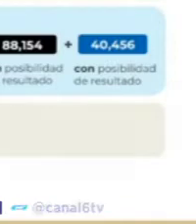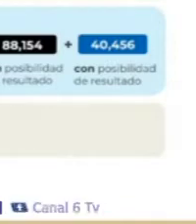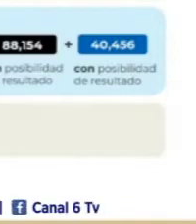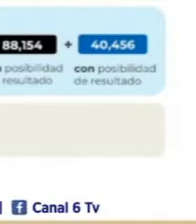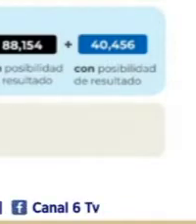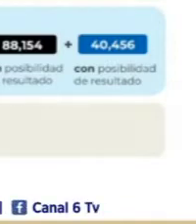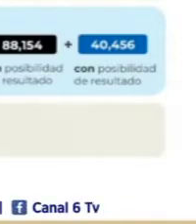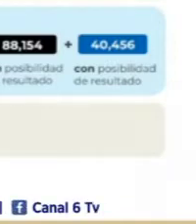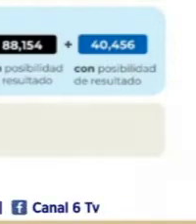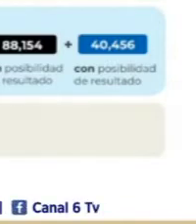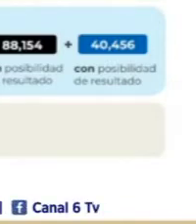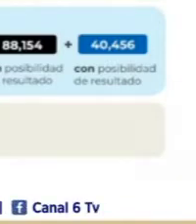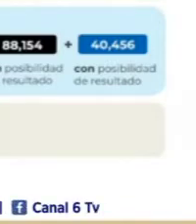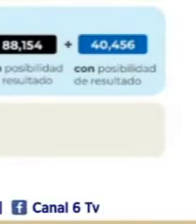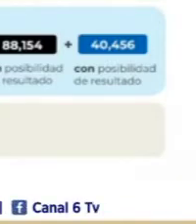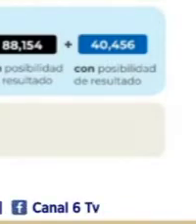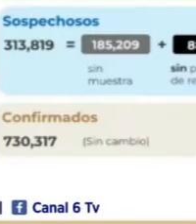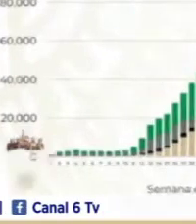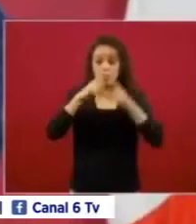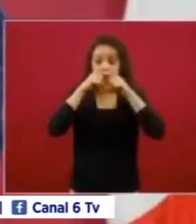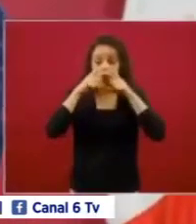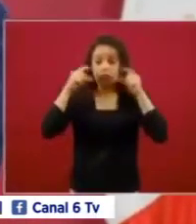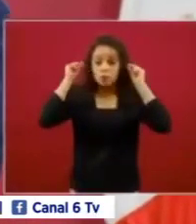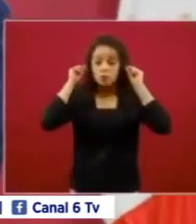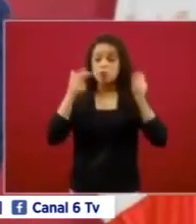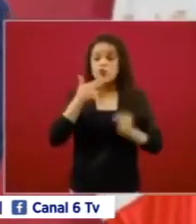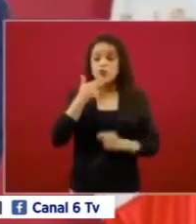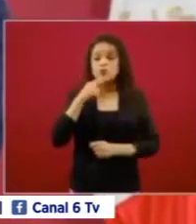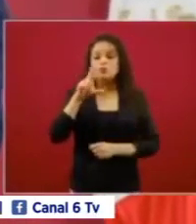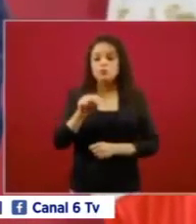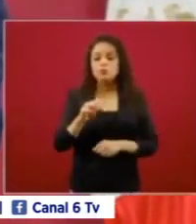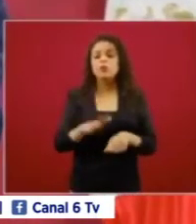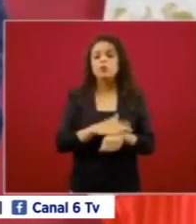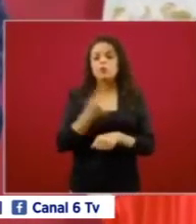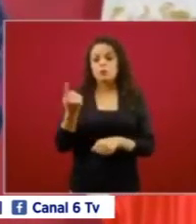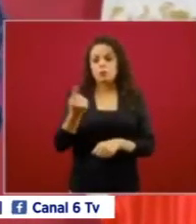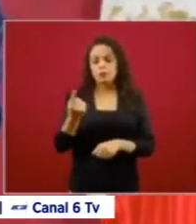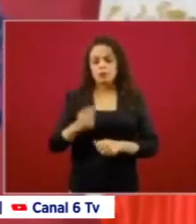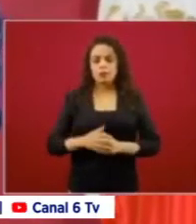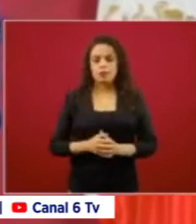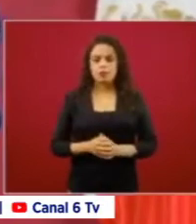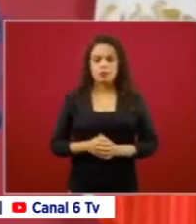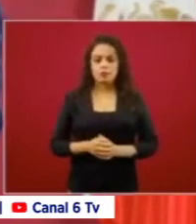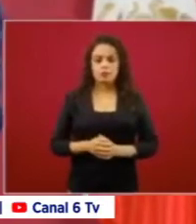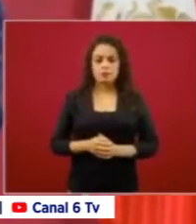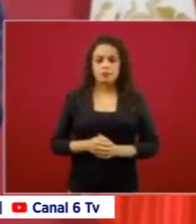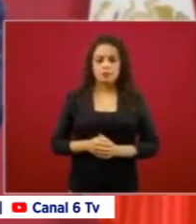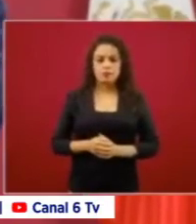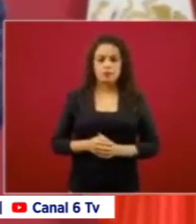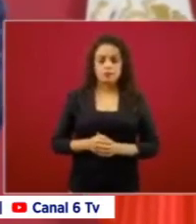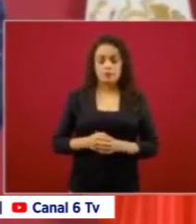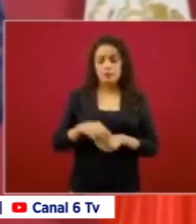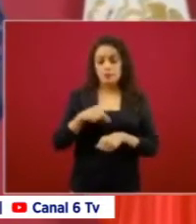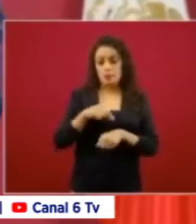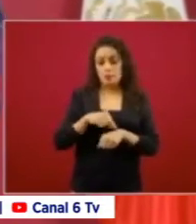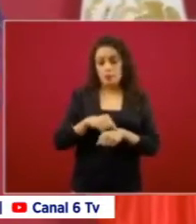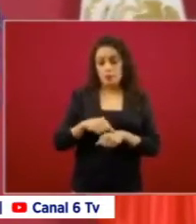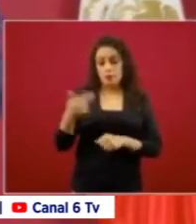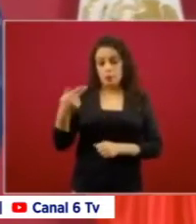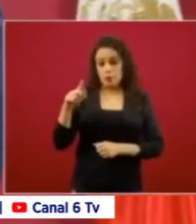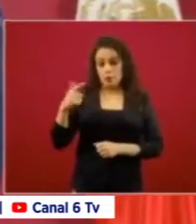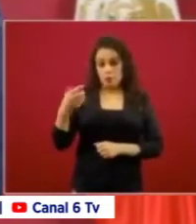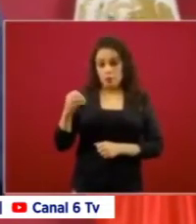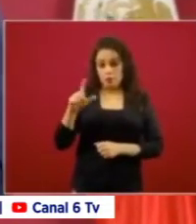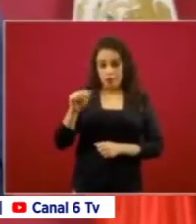estas alturas no utilizan el cubrebocas, incluido el propio presidente Andrés Manuel López Obrador, a pesar de que es una